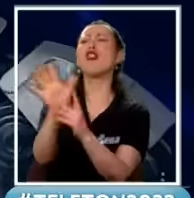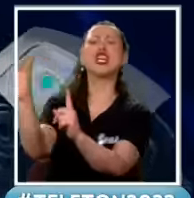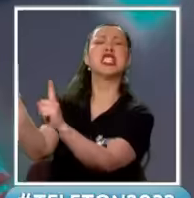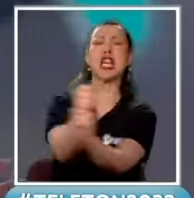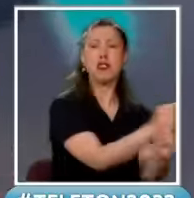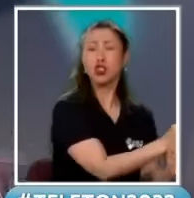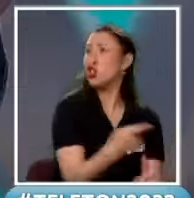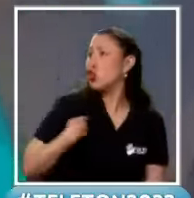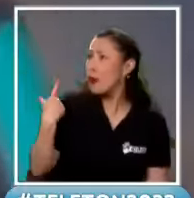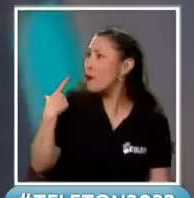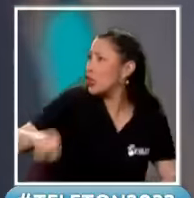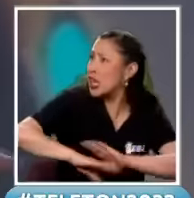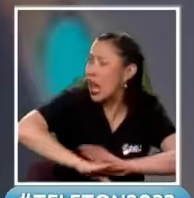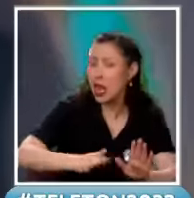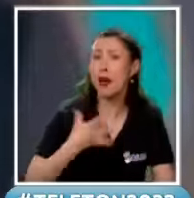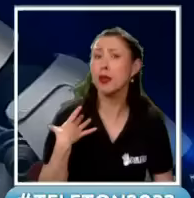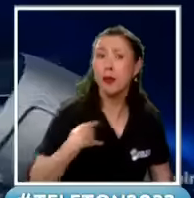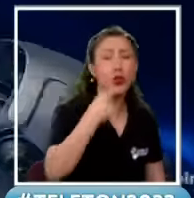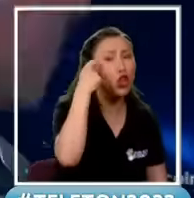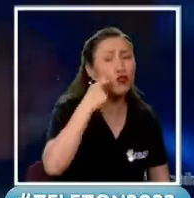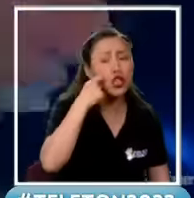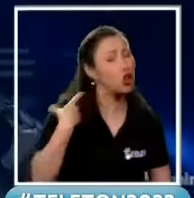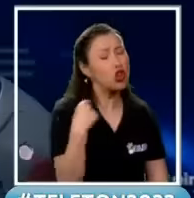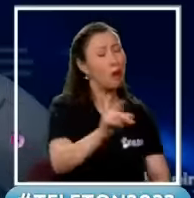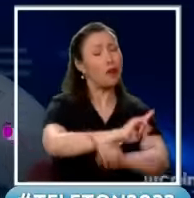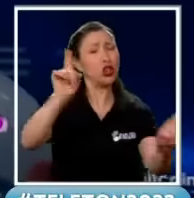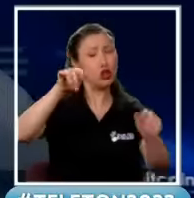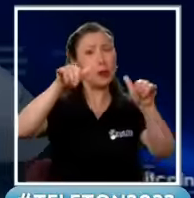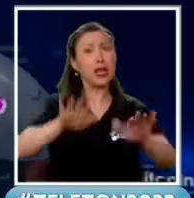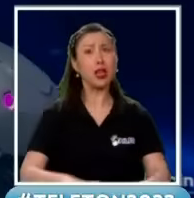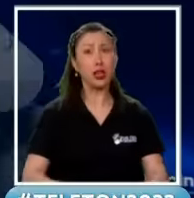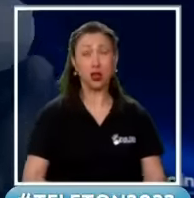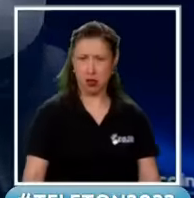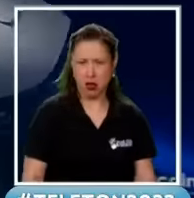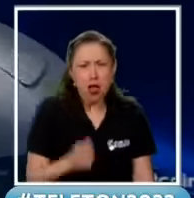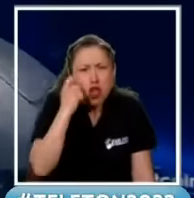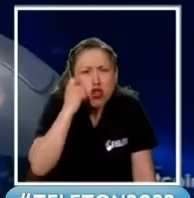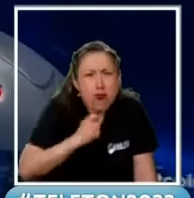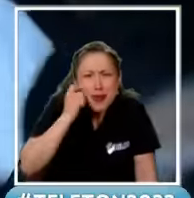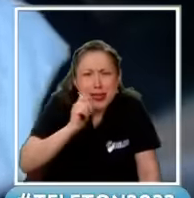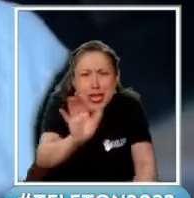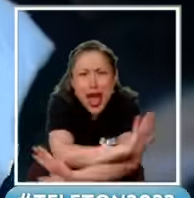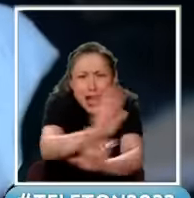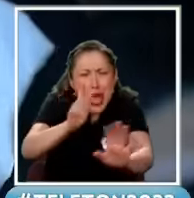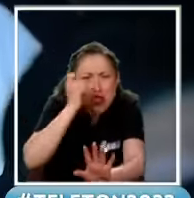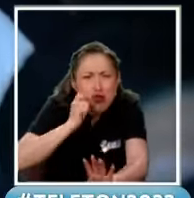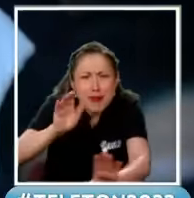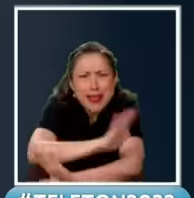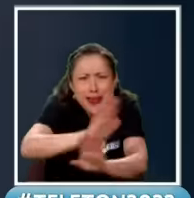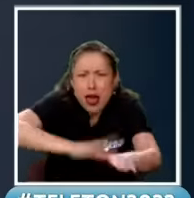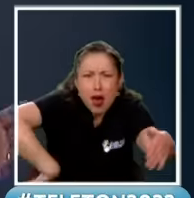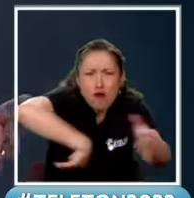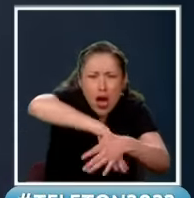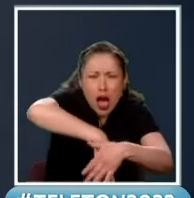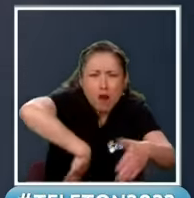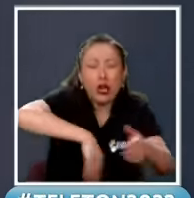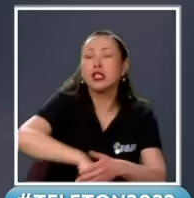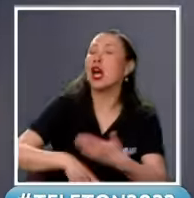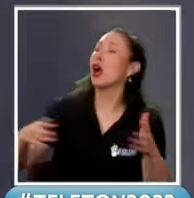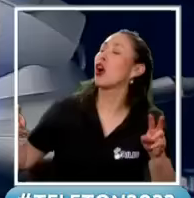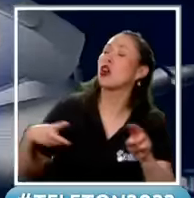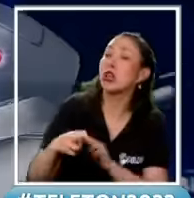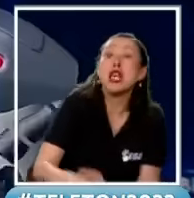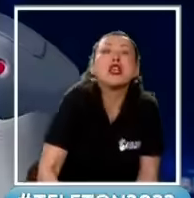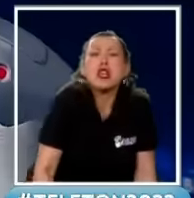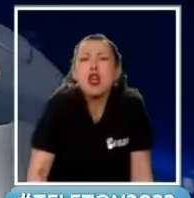no me voy a ir a ninguna parte. A mí me invitó Don Francisco. ¡Oye, yo no invitaba a nadie! ¡Y fuera! Ya, córtala. ¡Y